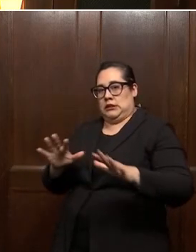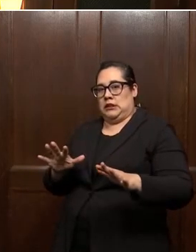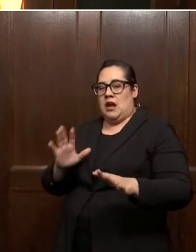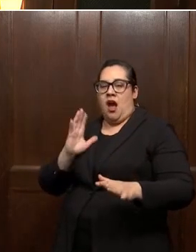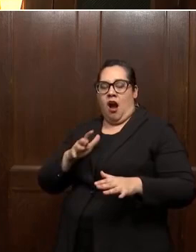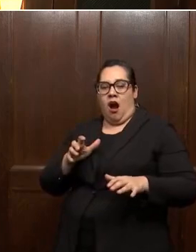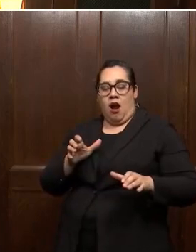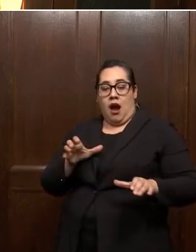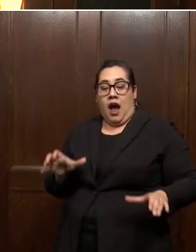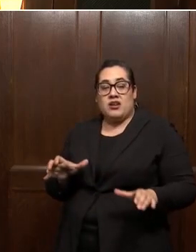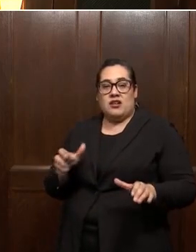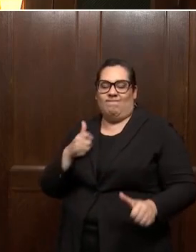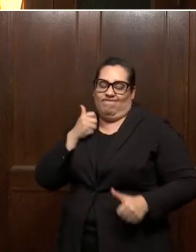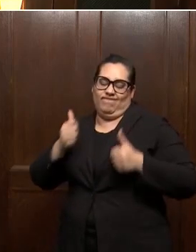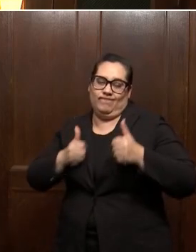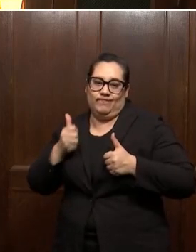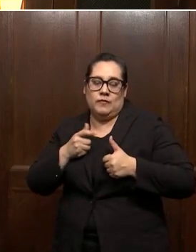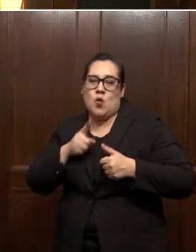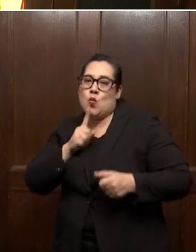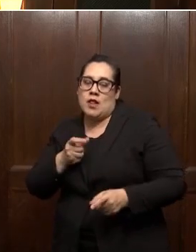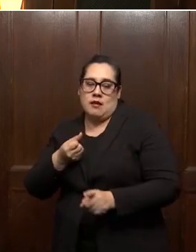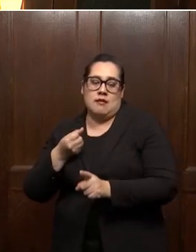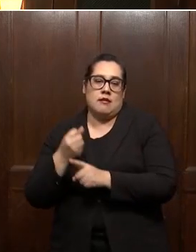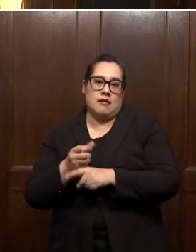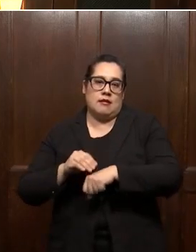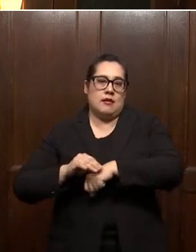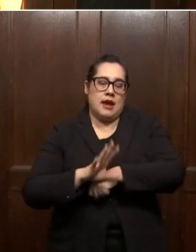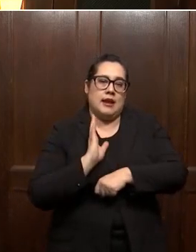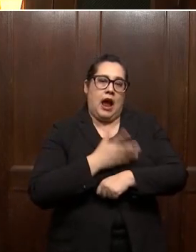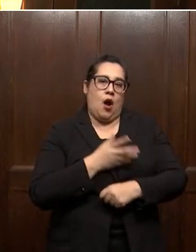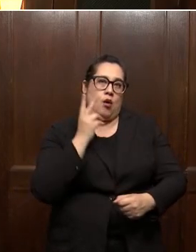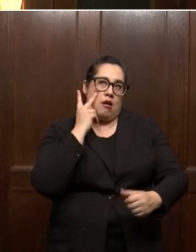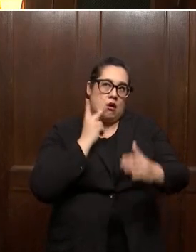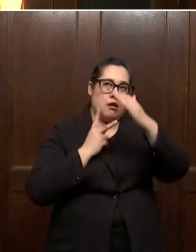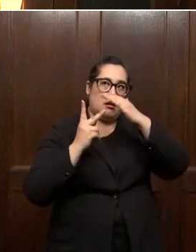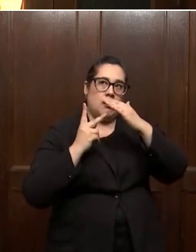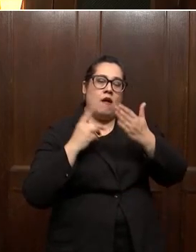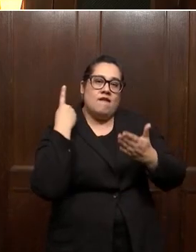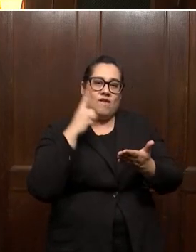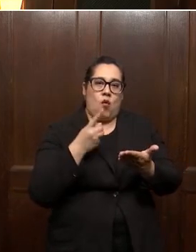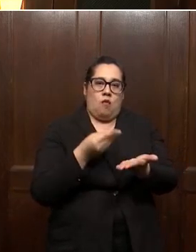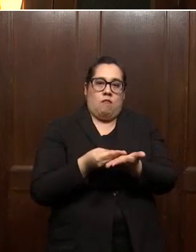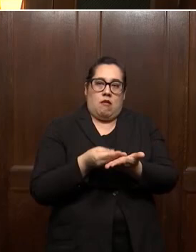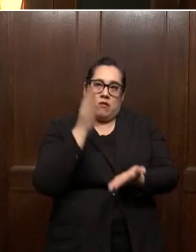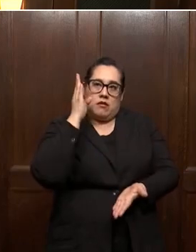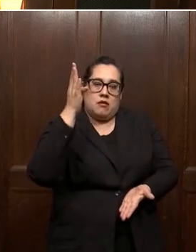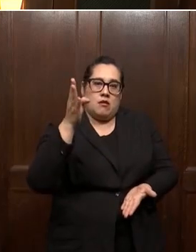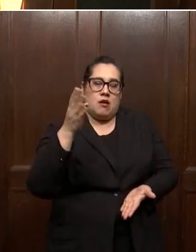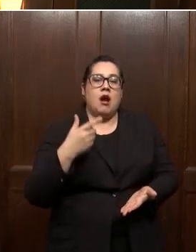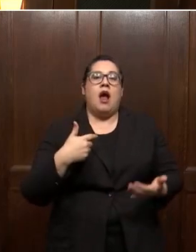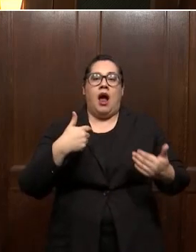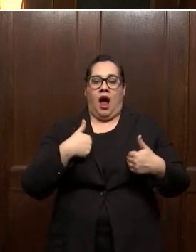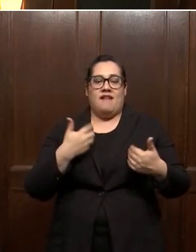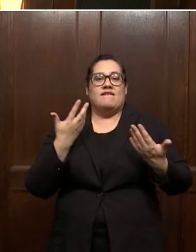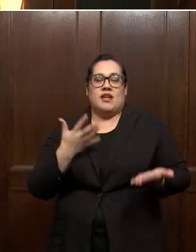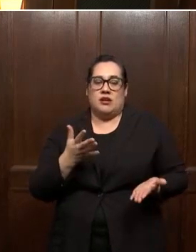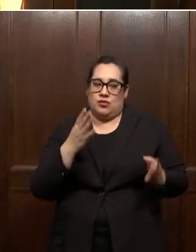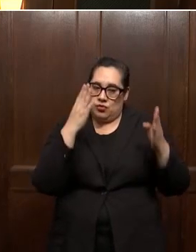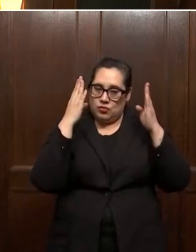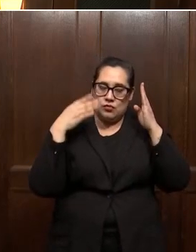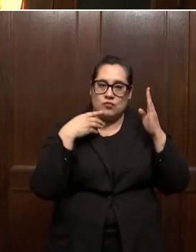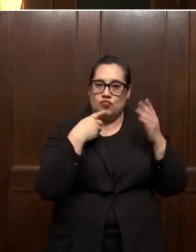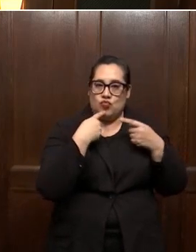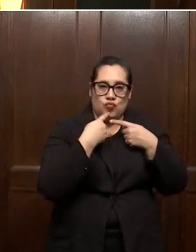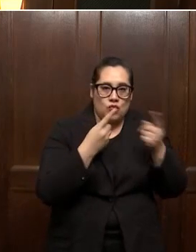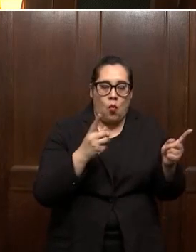esta acción tuvo un impacto en nuestro presupuesto. Le he dirigido a los departamentos a cortar